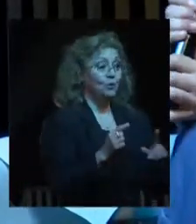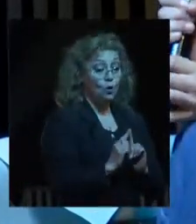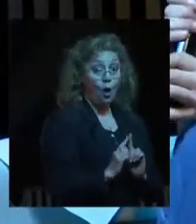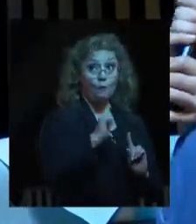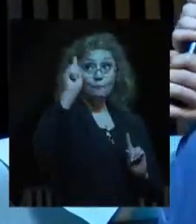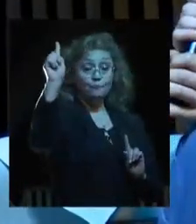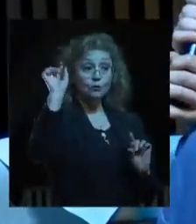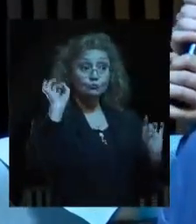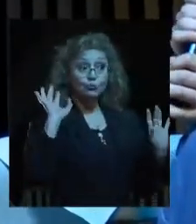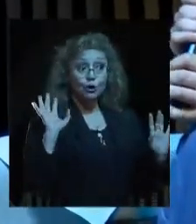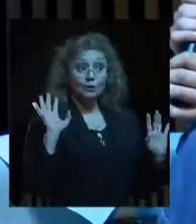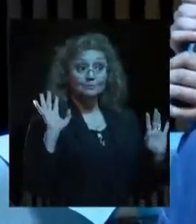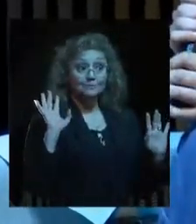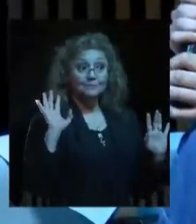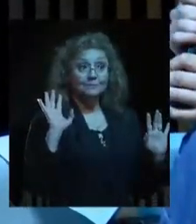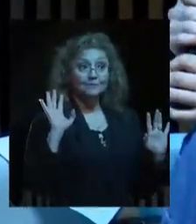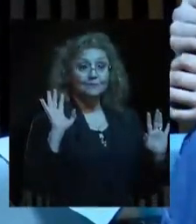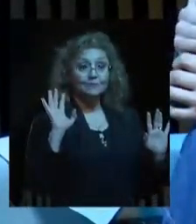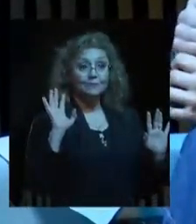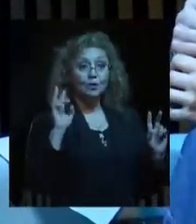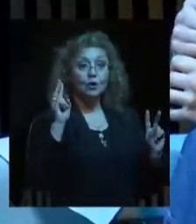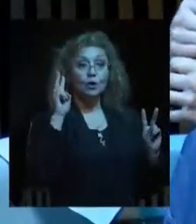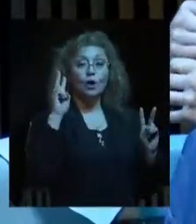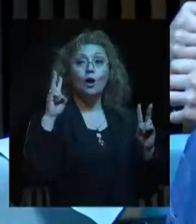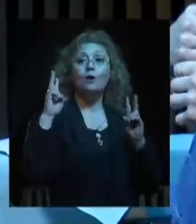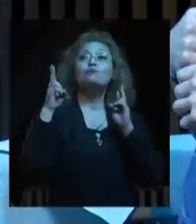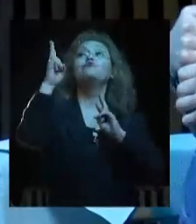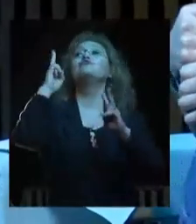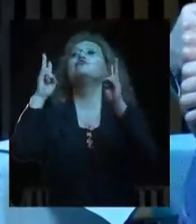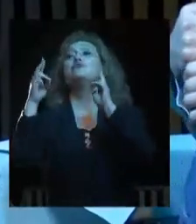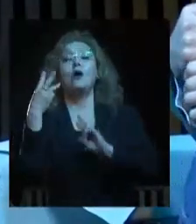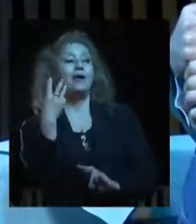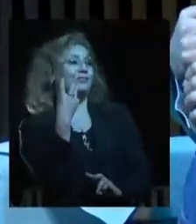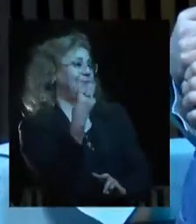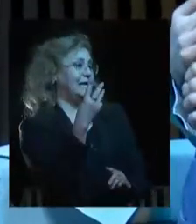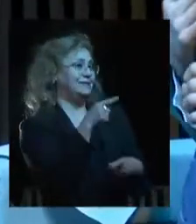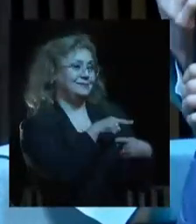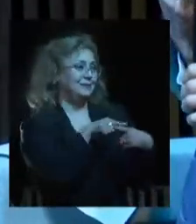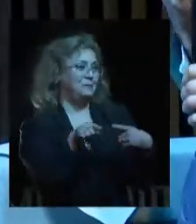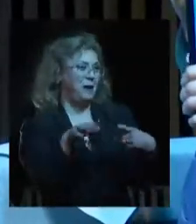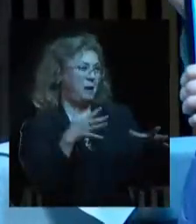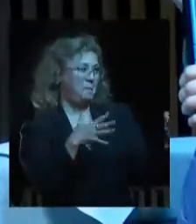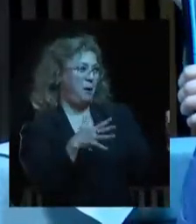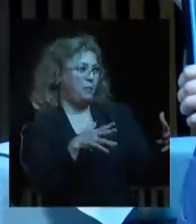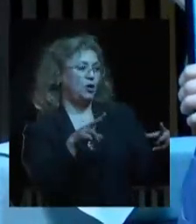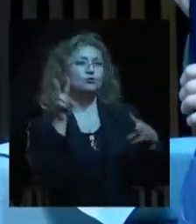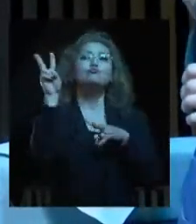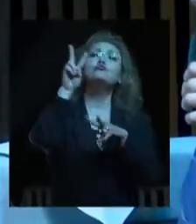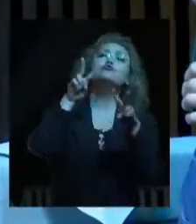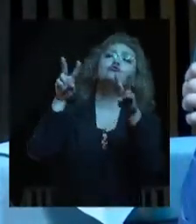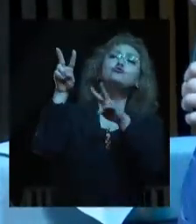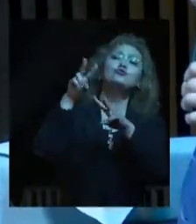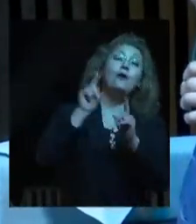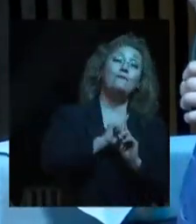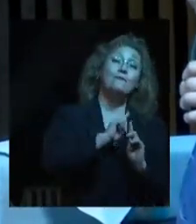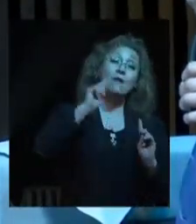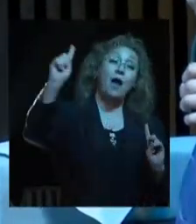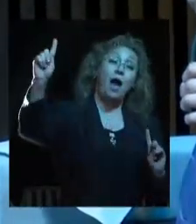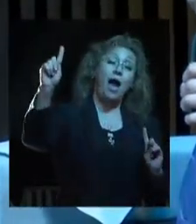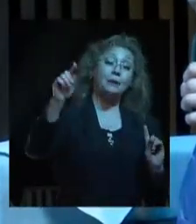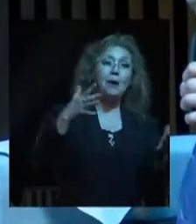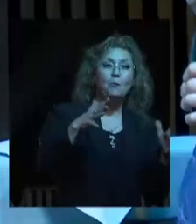puede ir por hacer turismo por 3 semanas, eso sí. Bueno, ahora el viaje es re largo, sí, son como